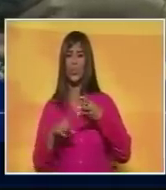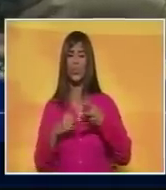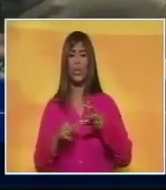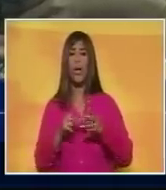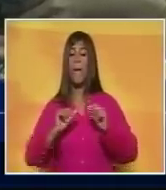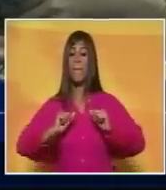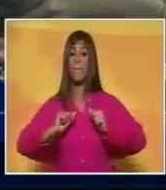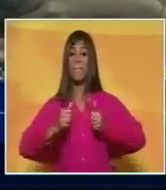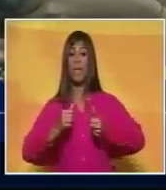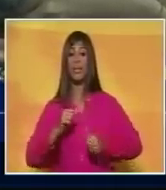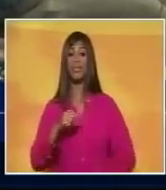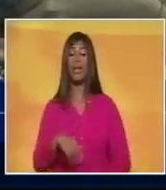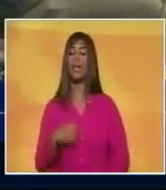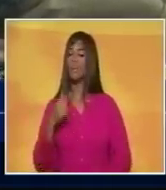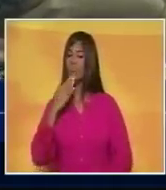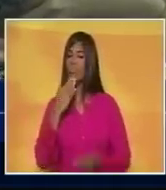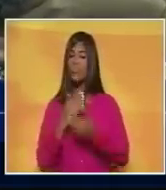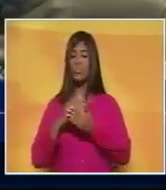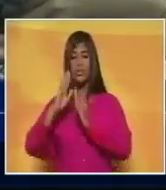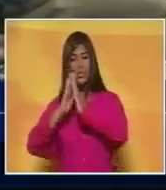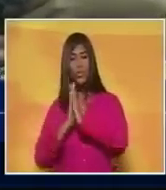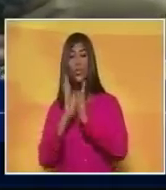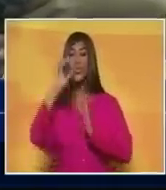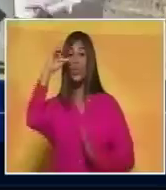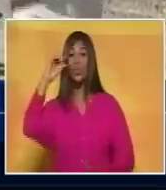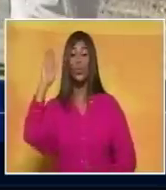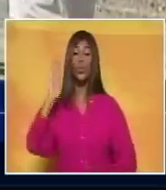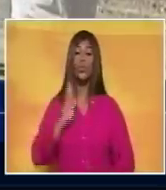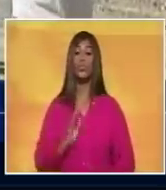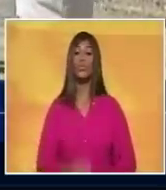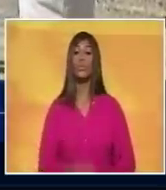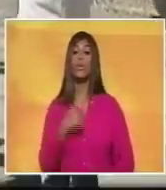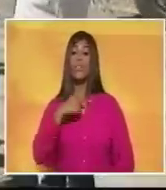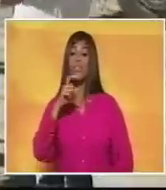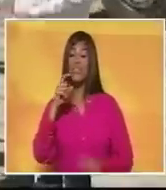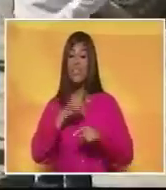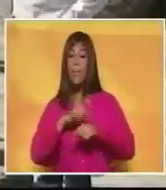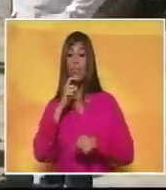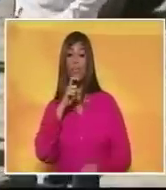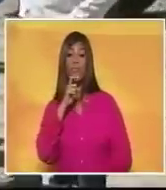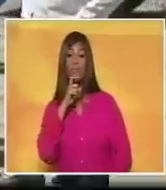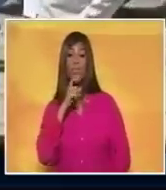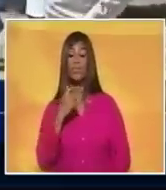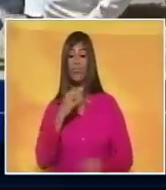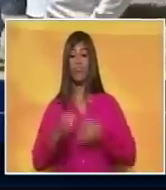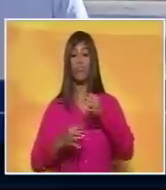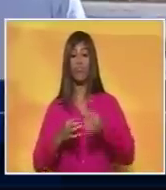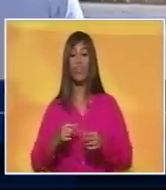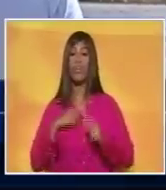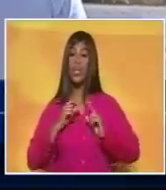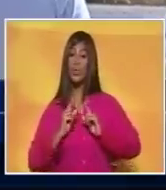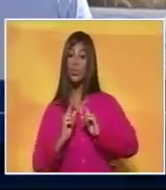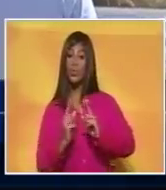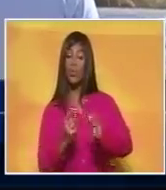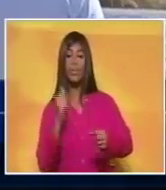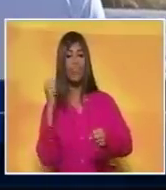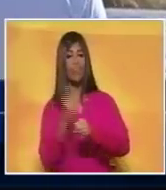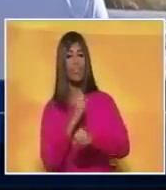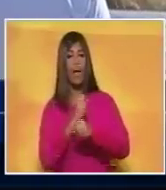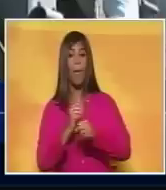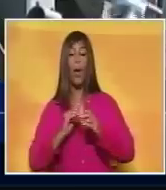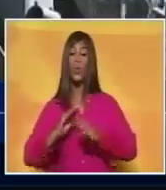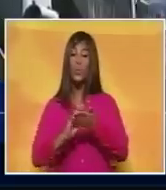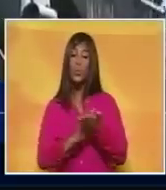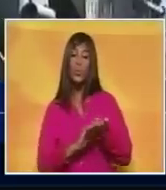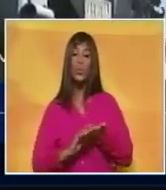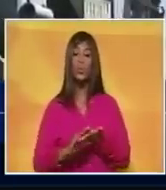Cujinegro. Bueno, son bendiciones y logros en tiempos difíciles. Adicionalmente, las autoridades señalaron que en materia de vialidad se encuentran trabajando para